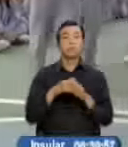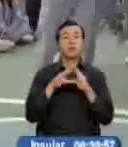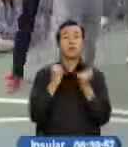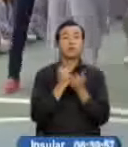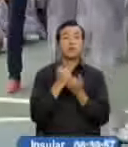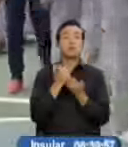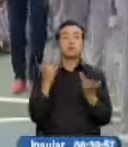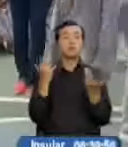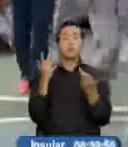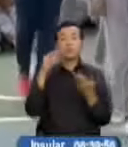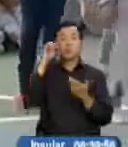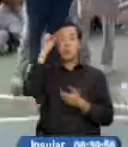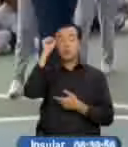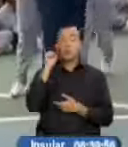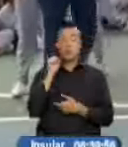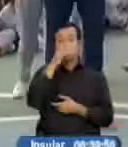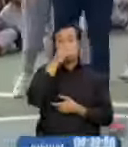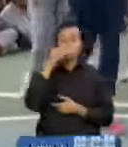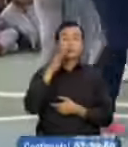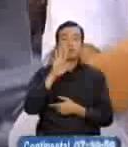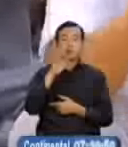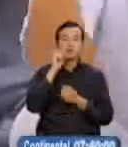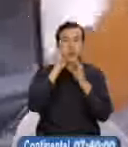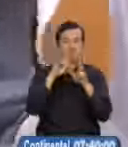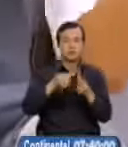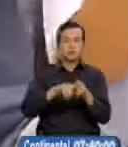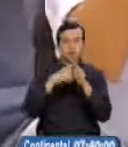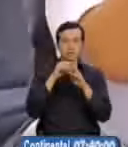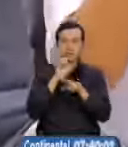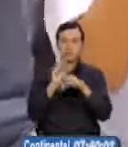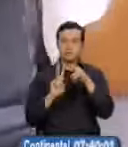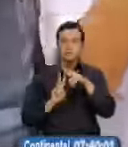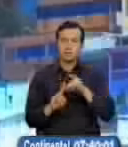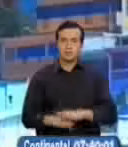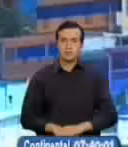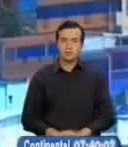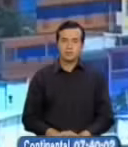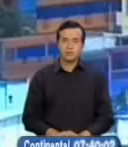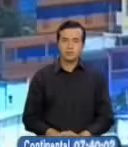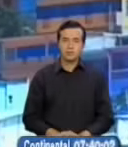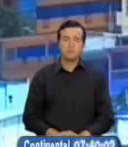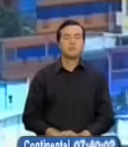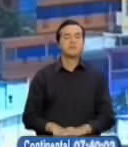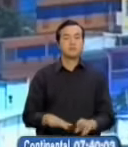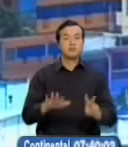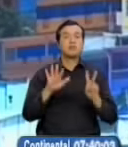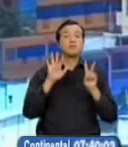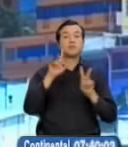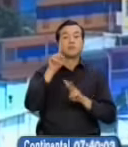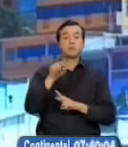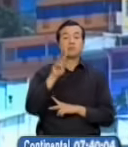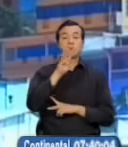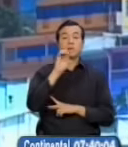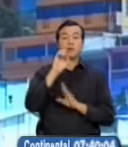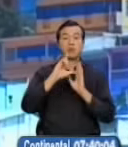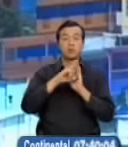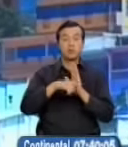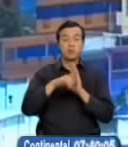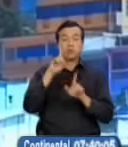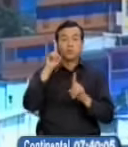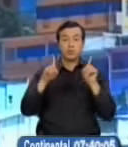y la región Amazónica comenzarán el 5 de septiembre. Vanessa Hervás, Ecuador TV. Son las 7 de la mañana, 40 minutos.